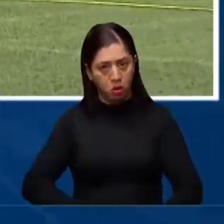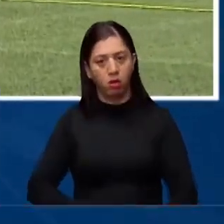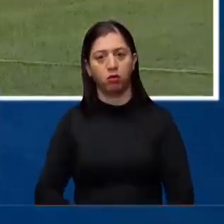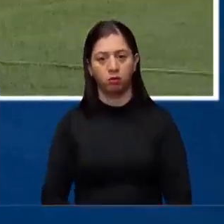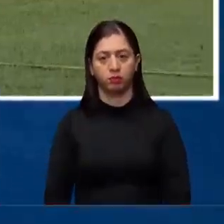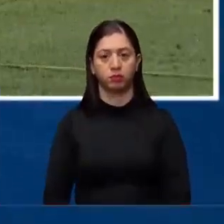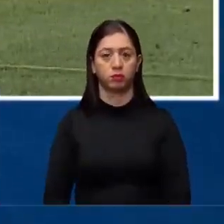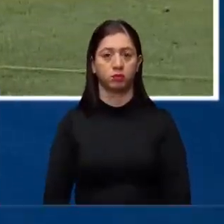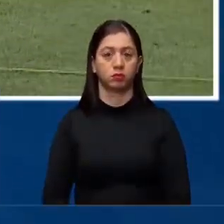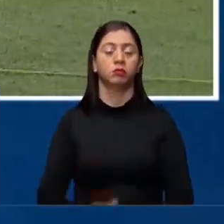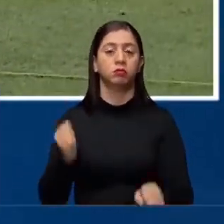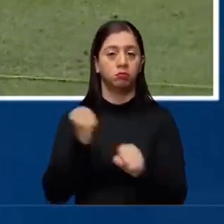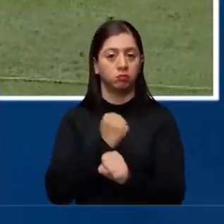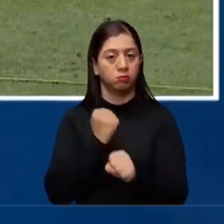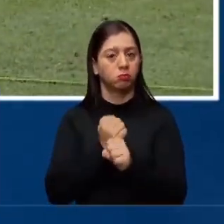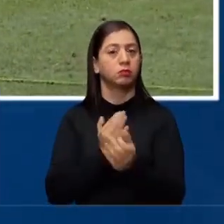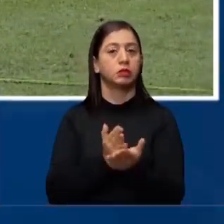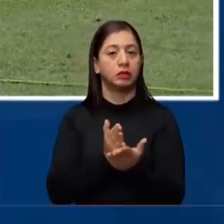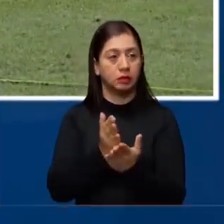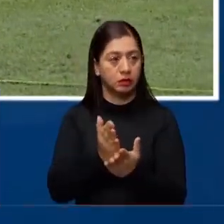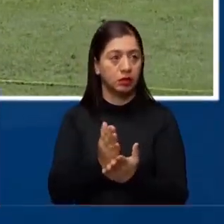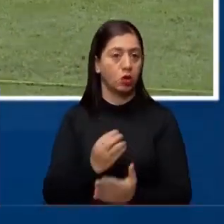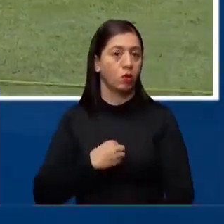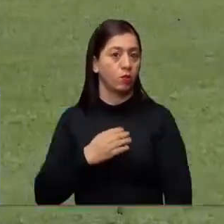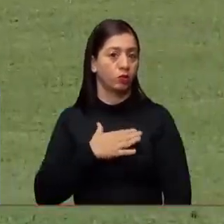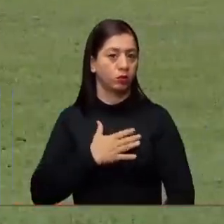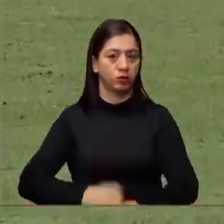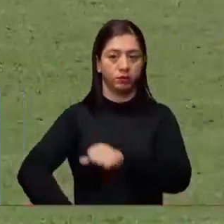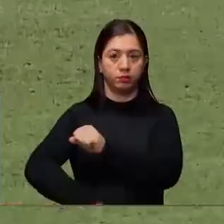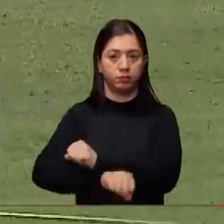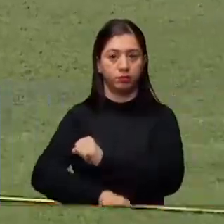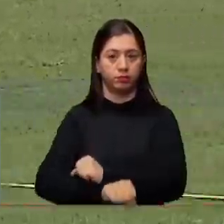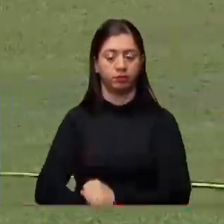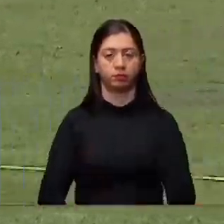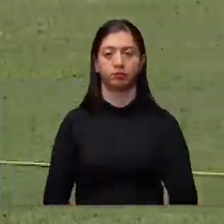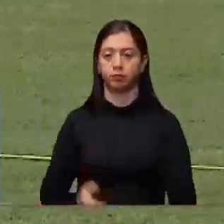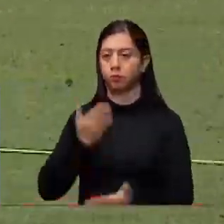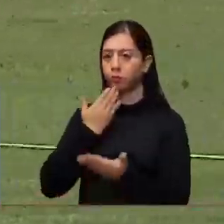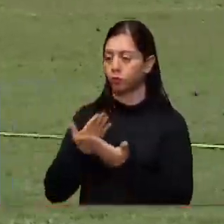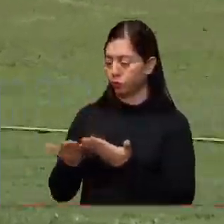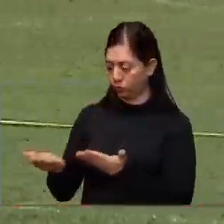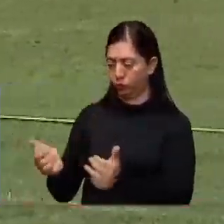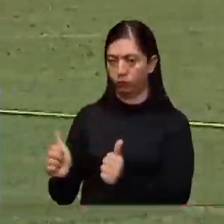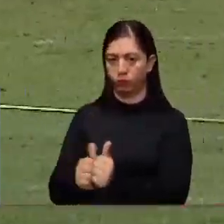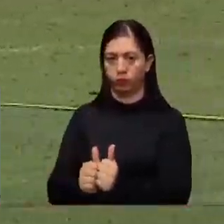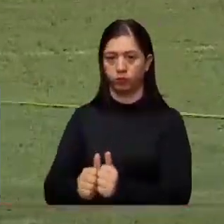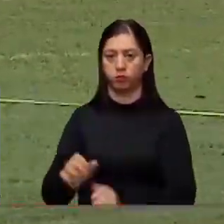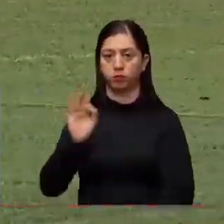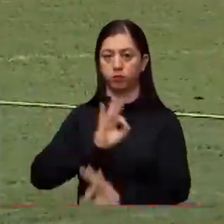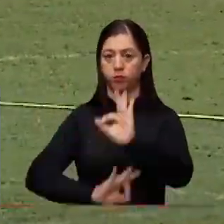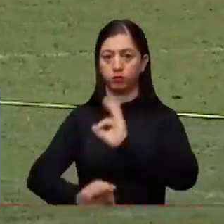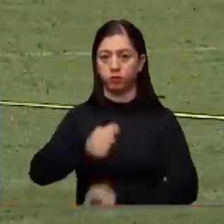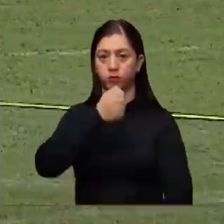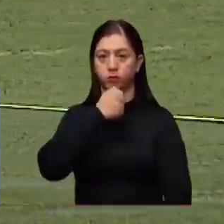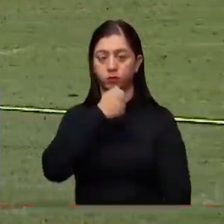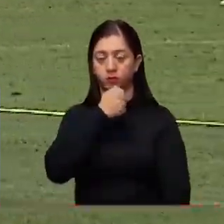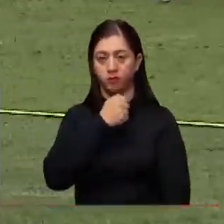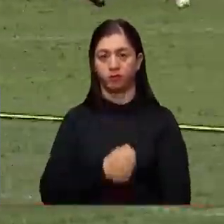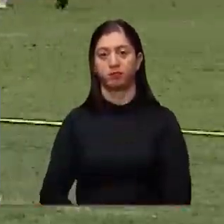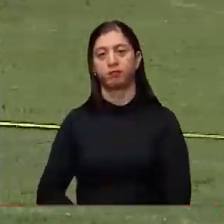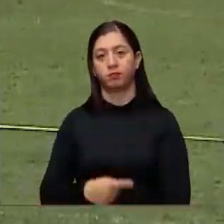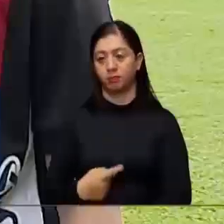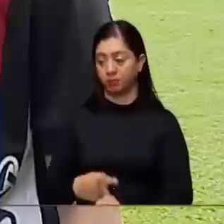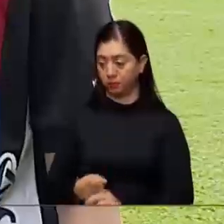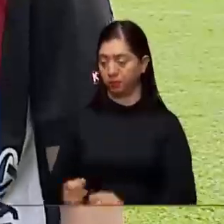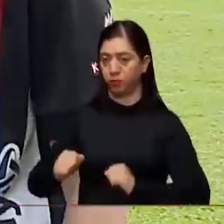Y bueno, seguir trabajando aquí hasta que se dé la oportunidad de jugar. Oriana, gracias por acompañarnos estos minutos en Telepacífico Noticias y